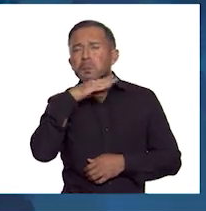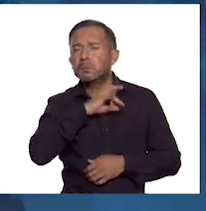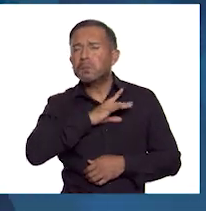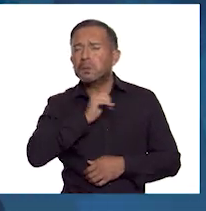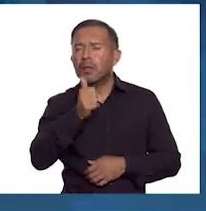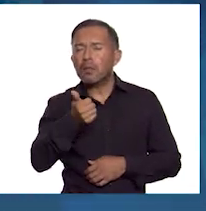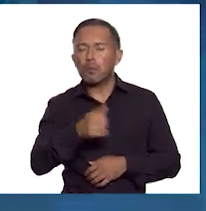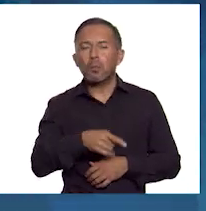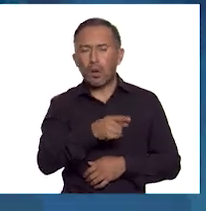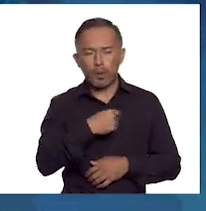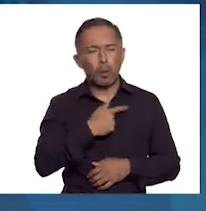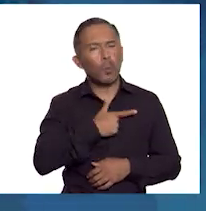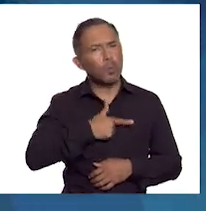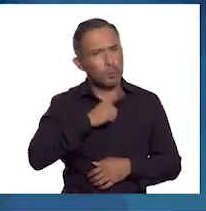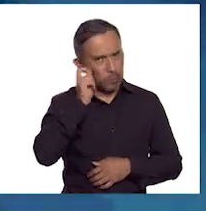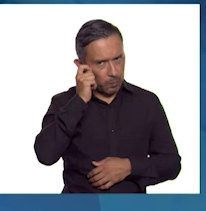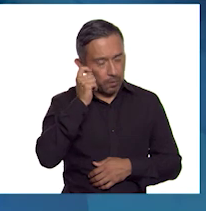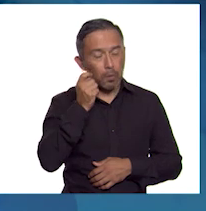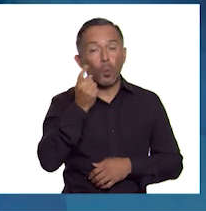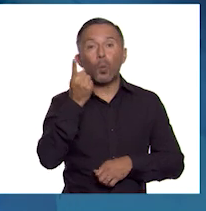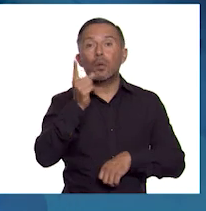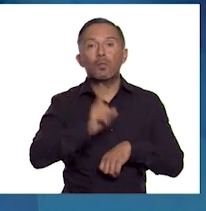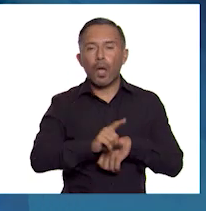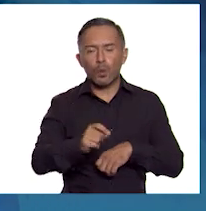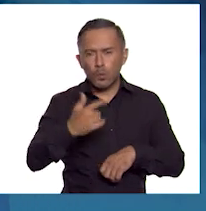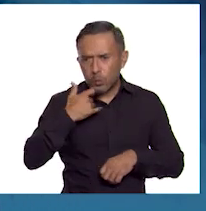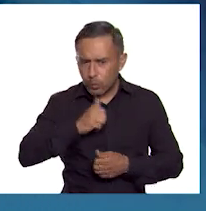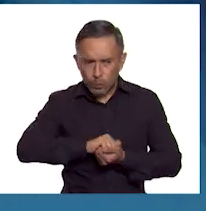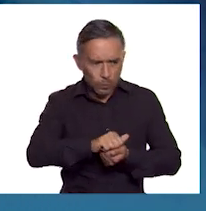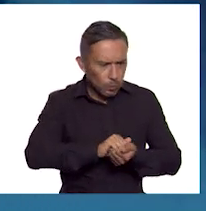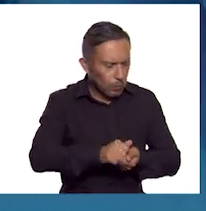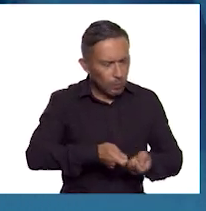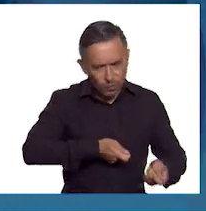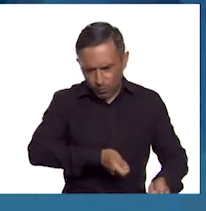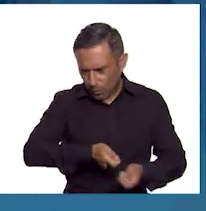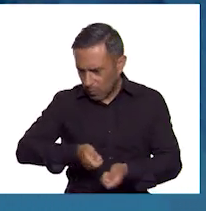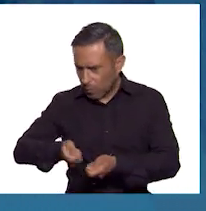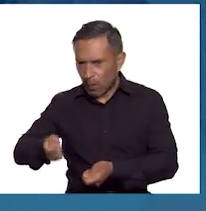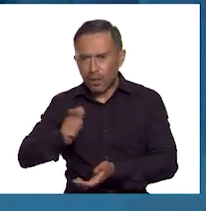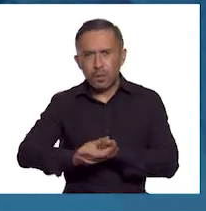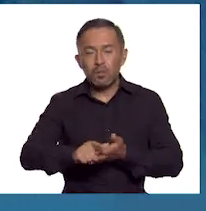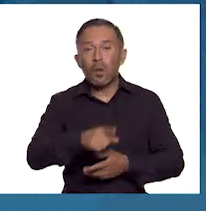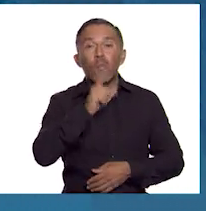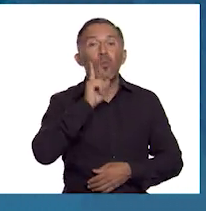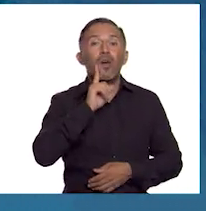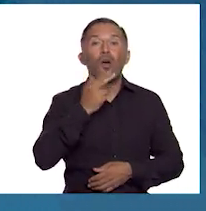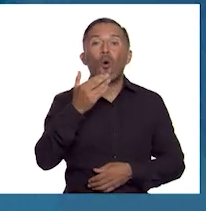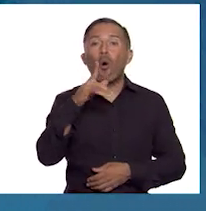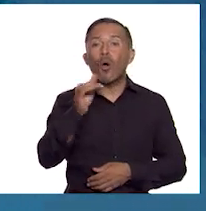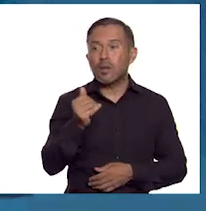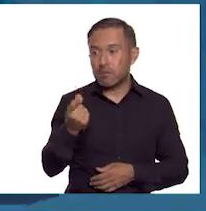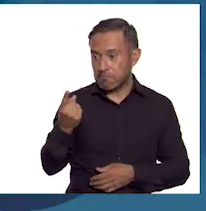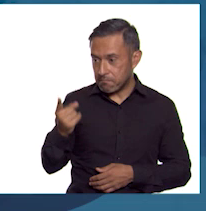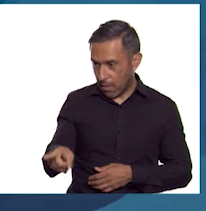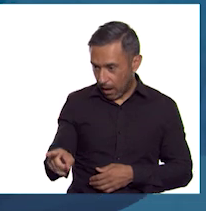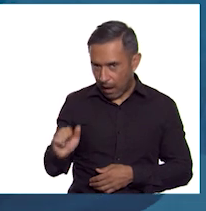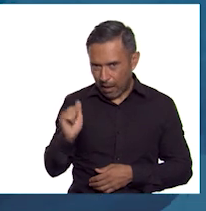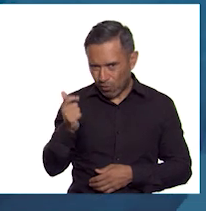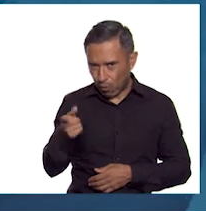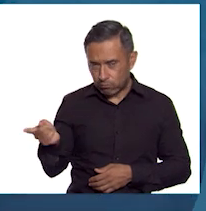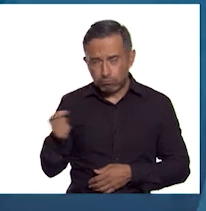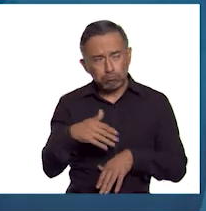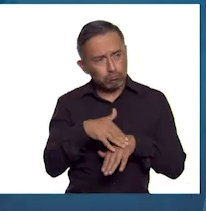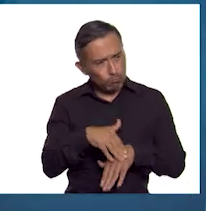servicio. El primer día se esforzó enormemente. Fue hacendosa y obedeció a la señora Hole cuando ésta le decía algo,